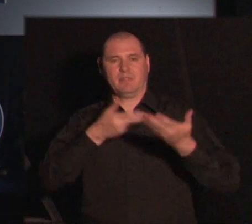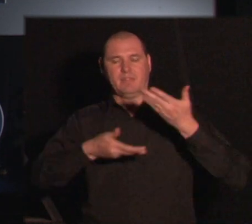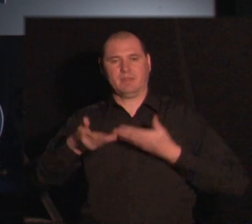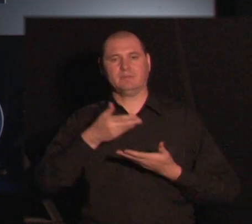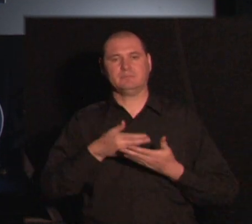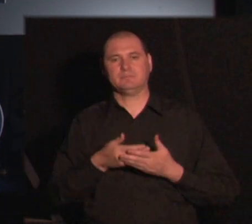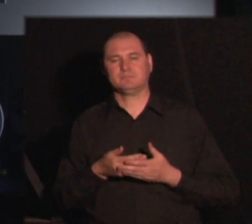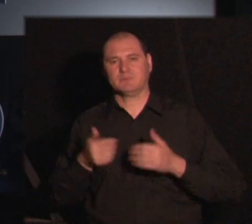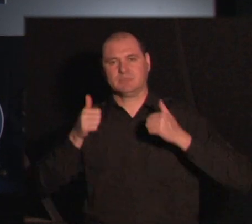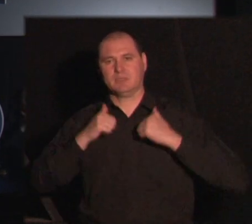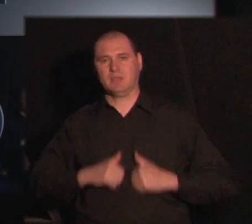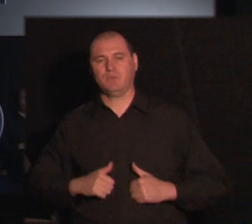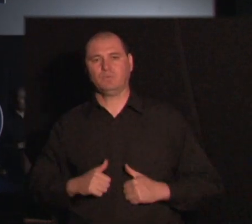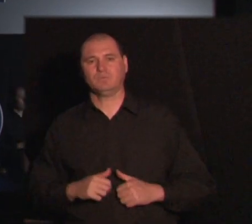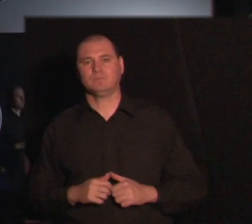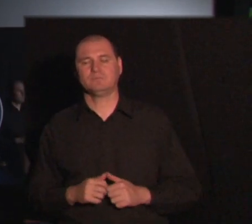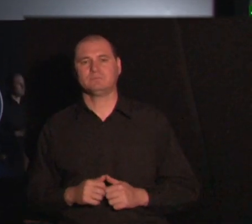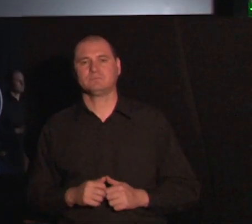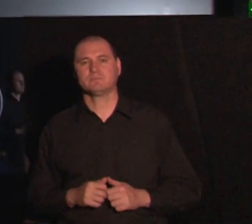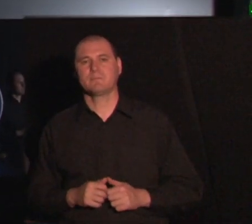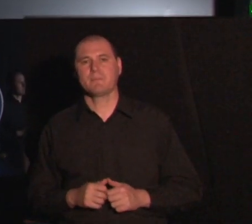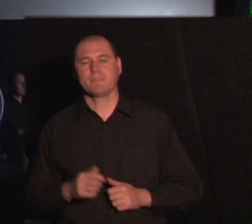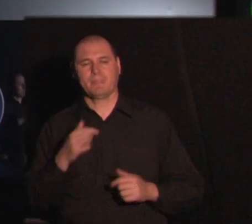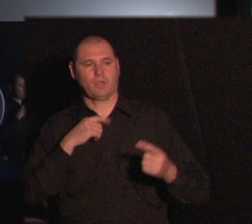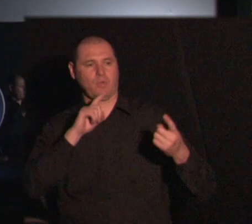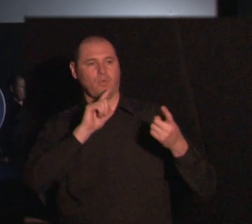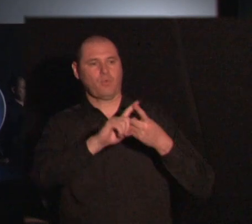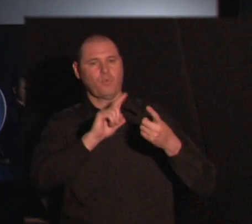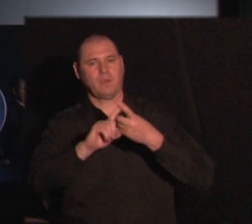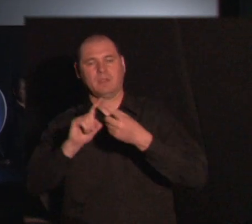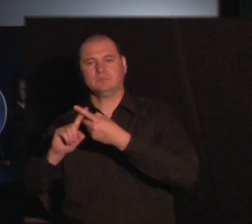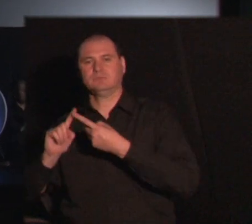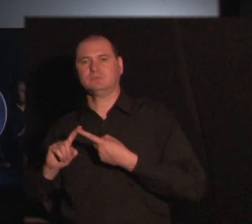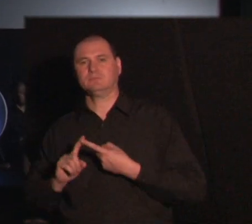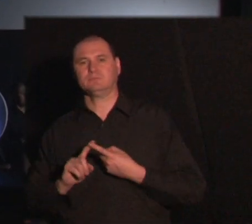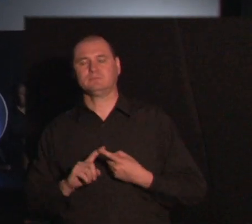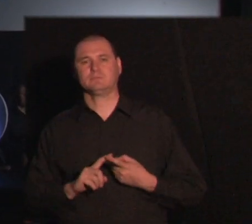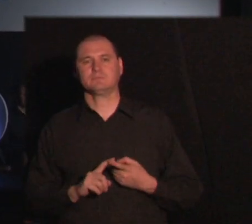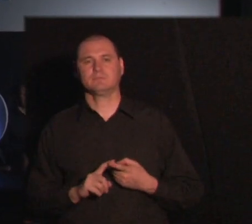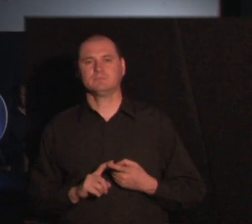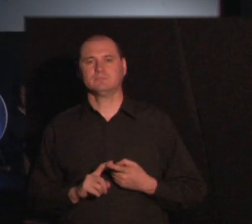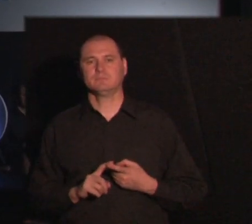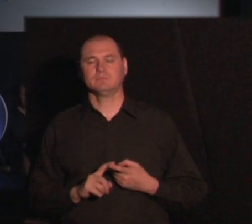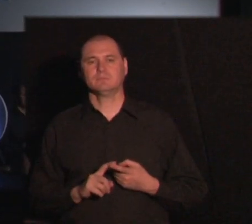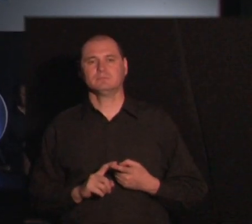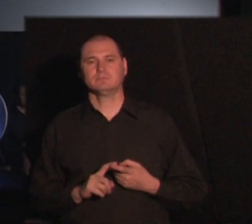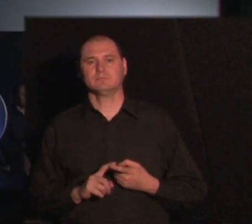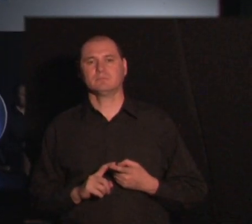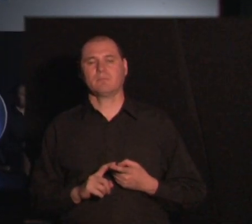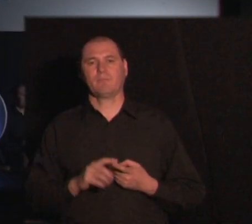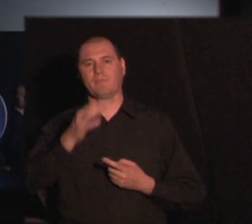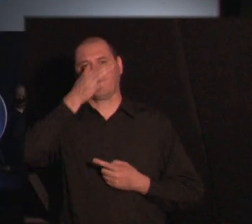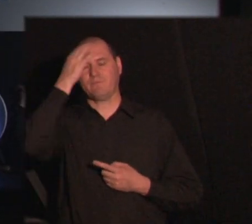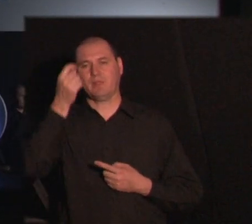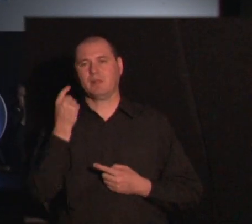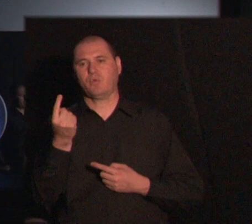que nos da salud, la que nos da la conexión con el Gran Espíritu también, que es algo único, que realmente